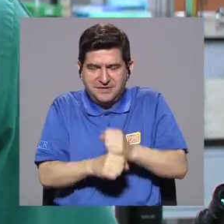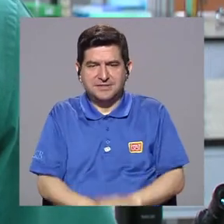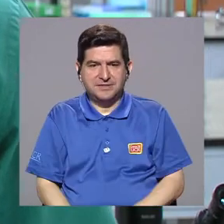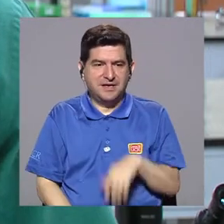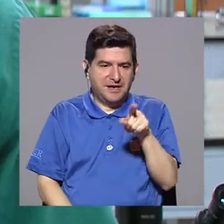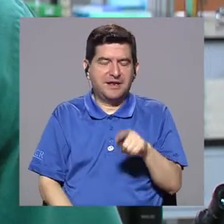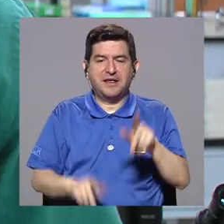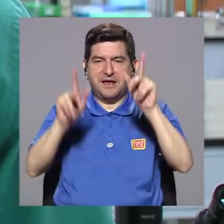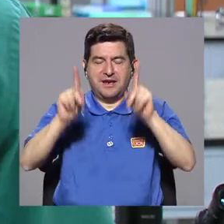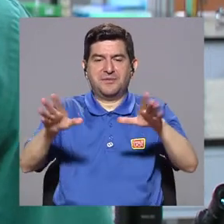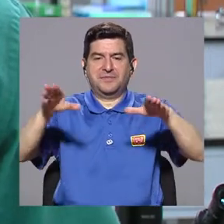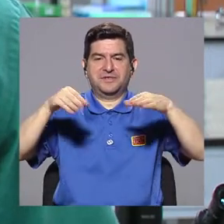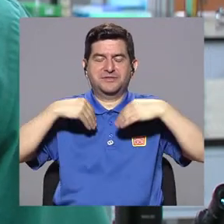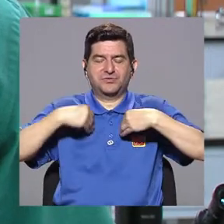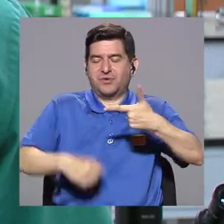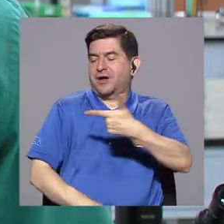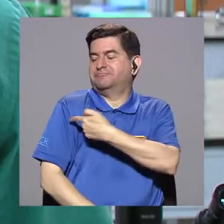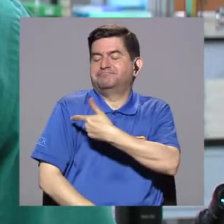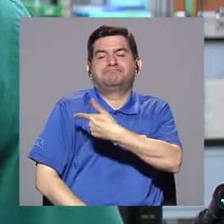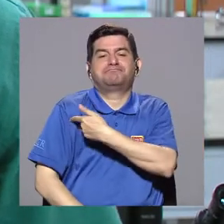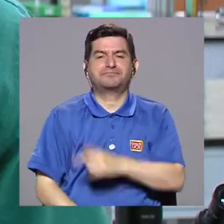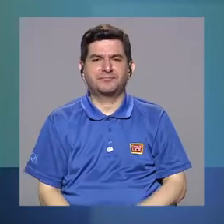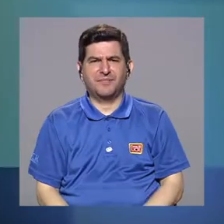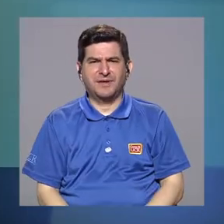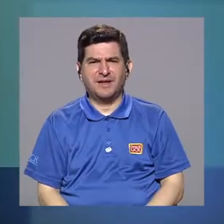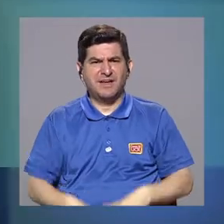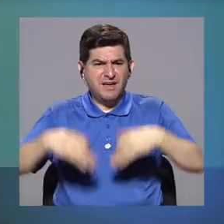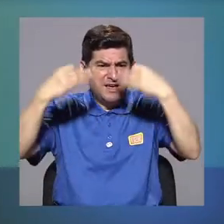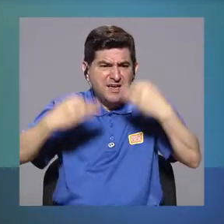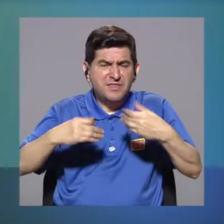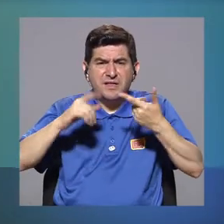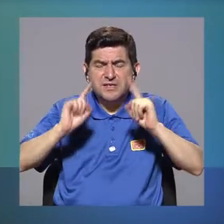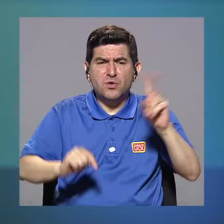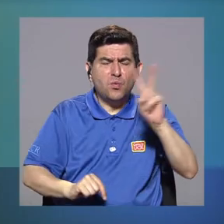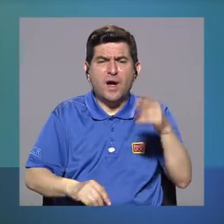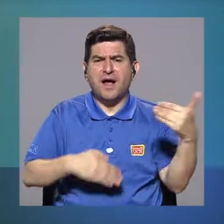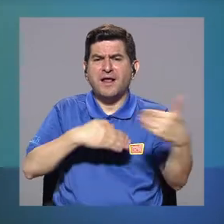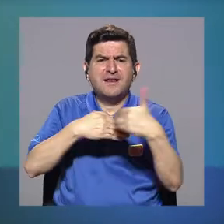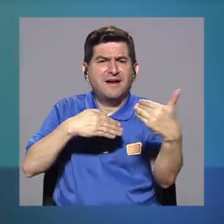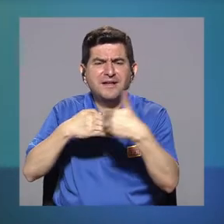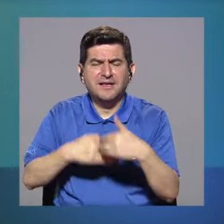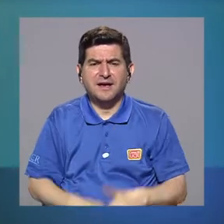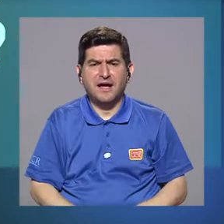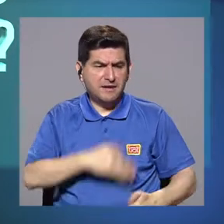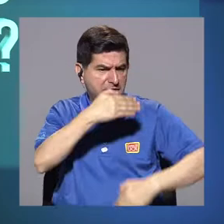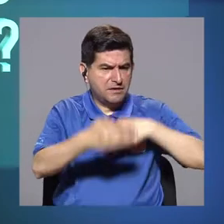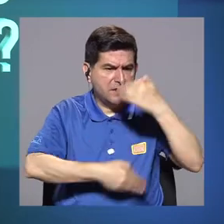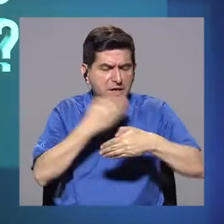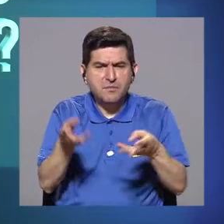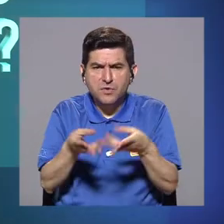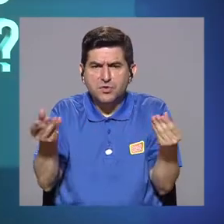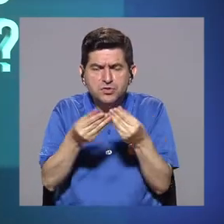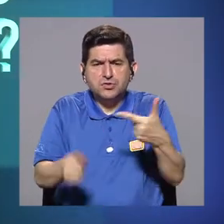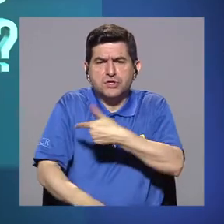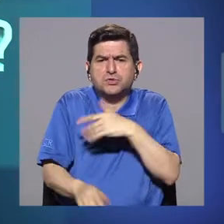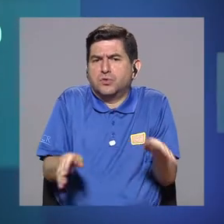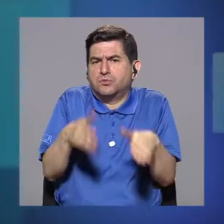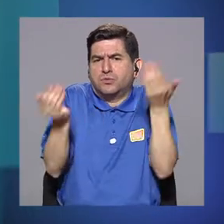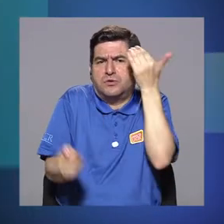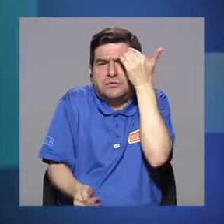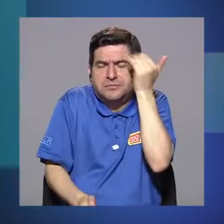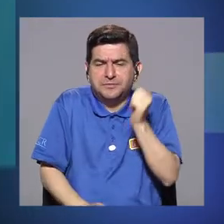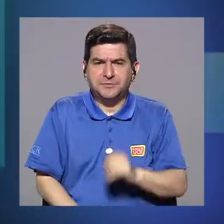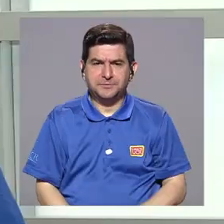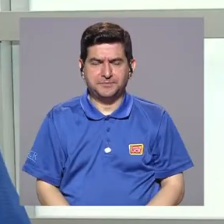enfermedad en el receptor de la vacuna. ¿Cómo se decide cuál virus atacar y cuál es el proceso de producción de